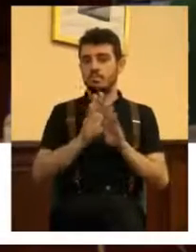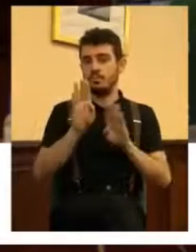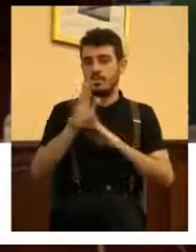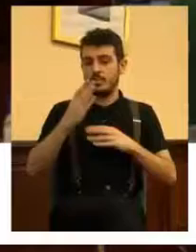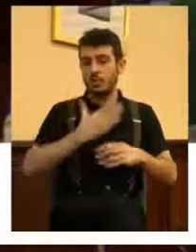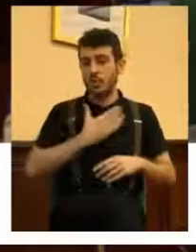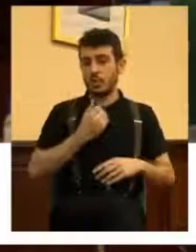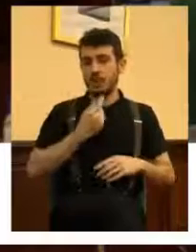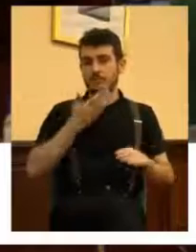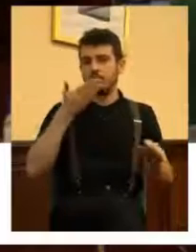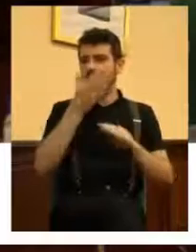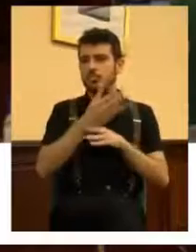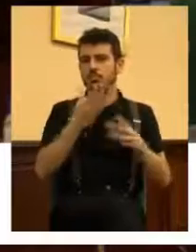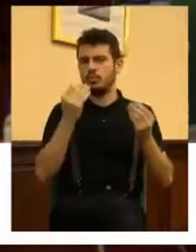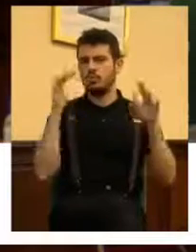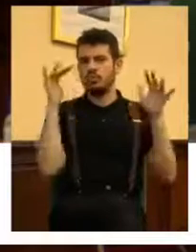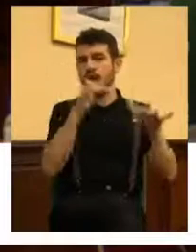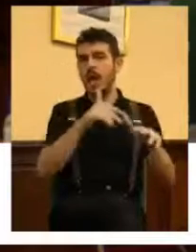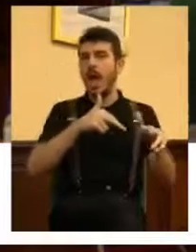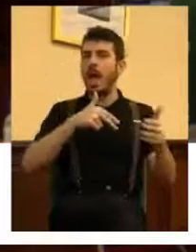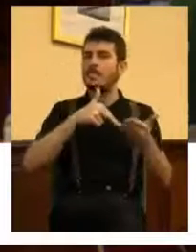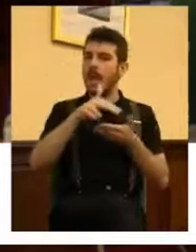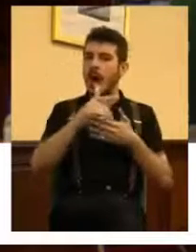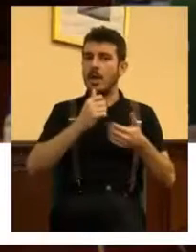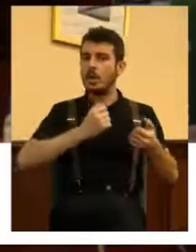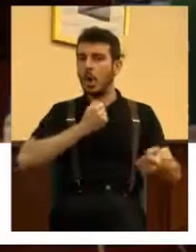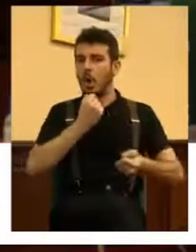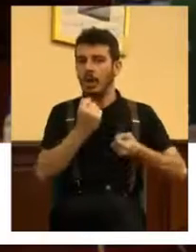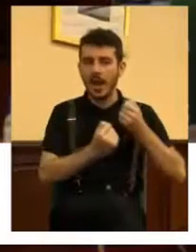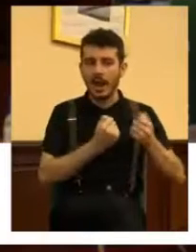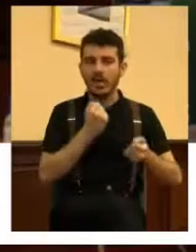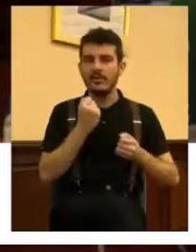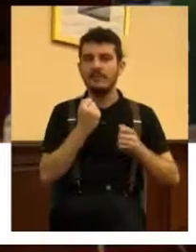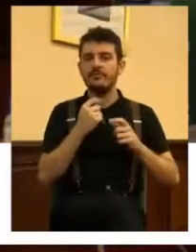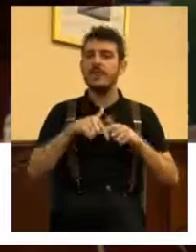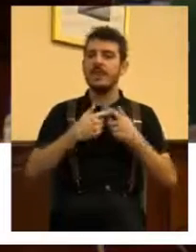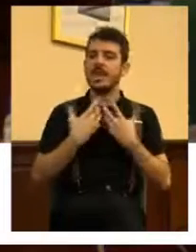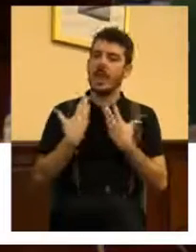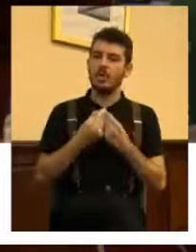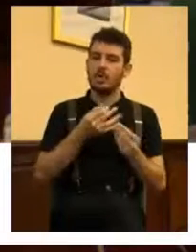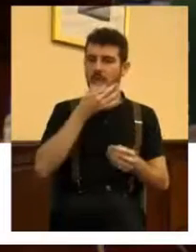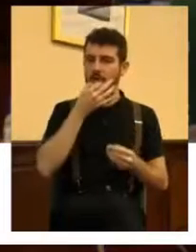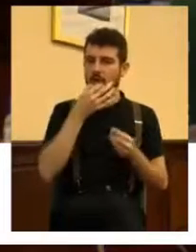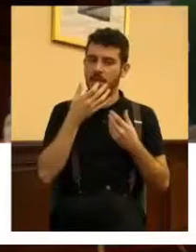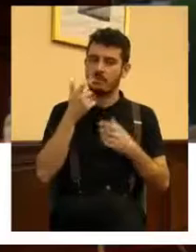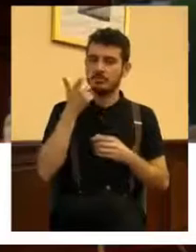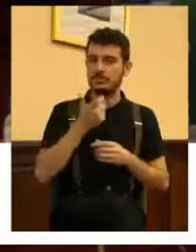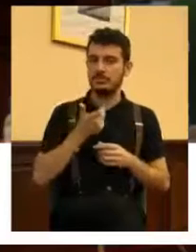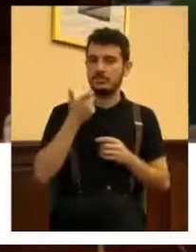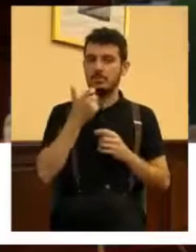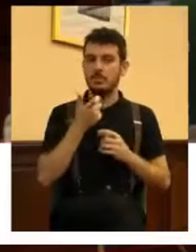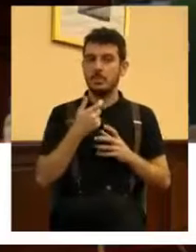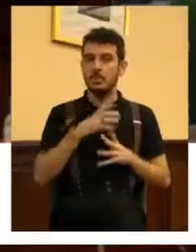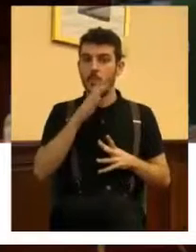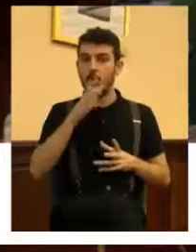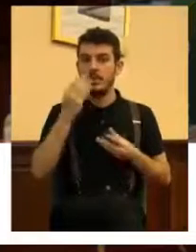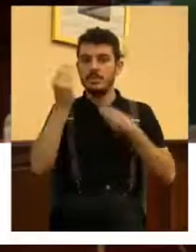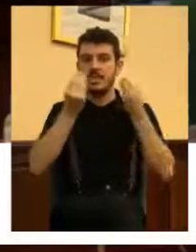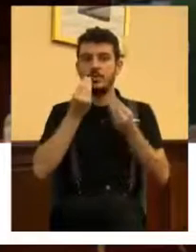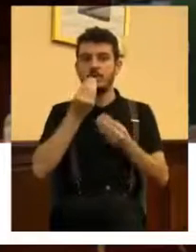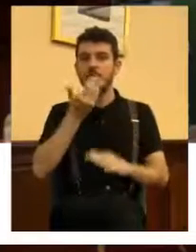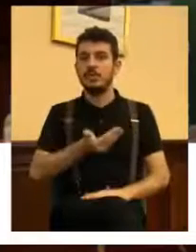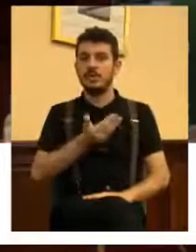allí a andar, a correr, a pasar una tarde con la familia, y precisamente por eso creemos que es importante y que